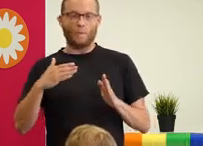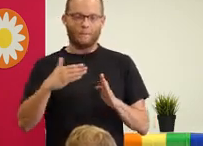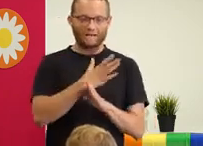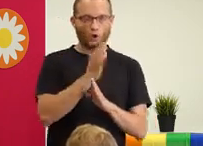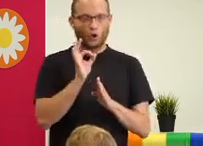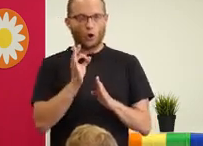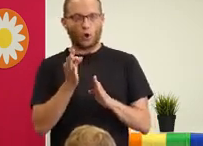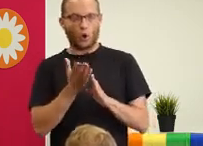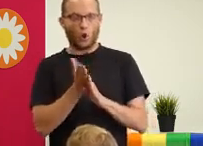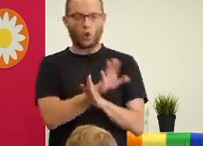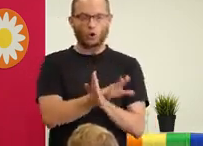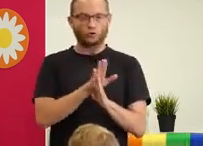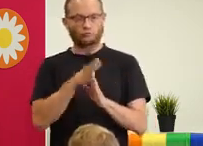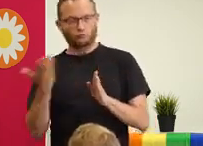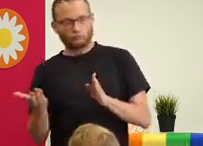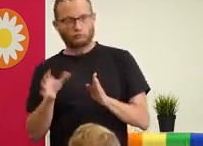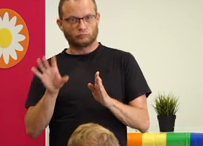puerta entre los dos,